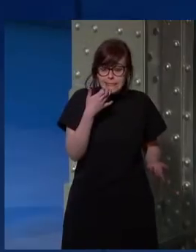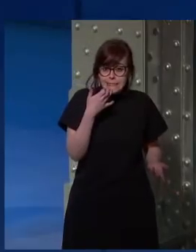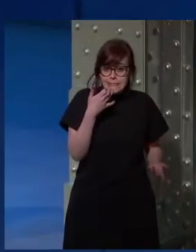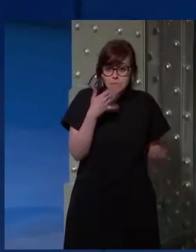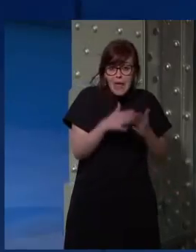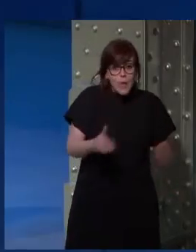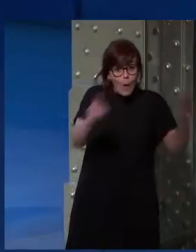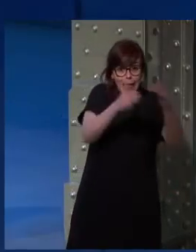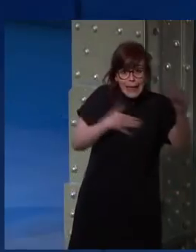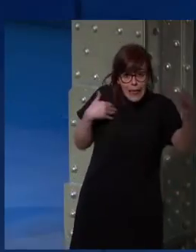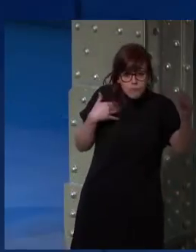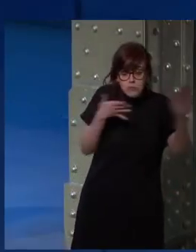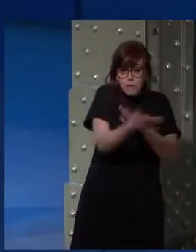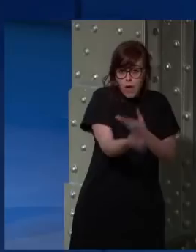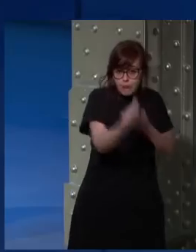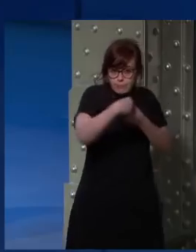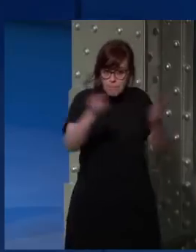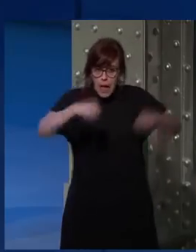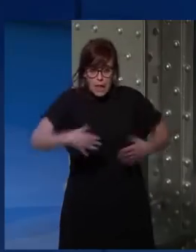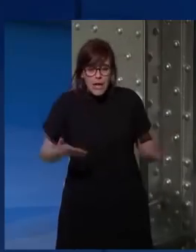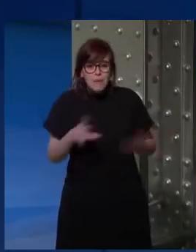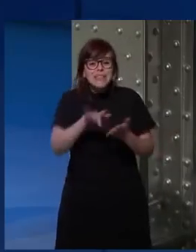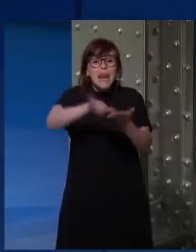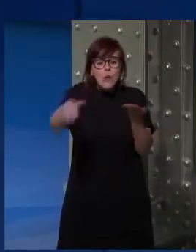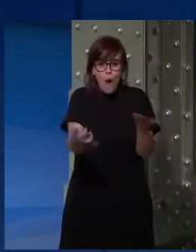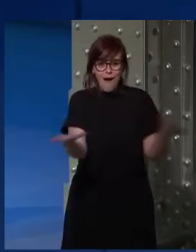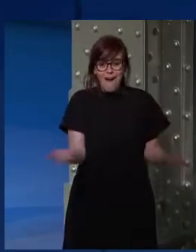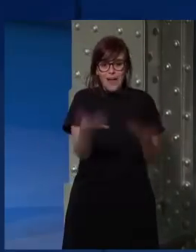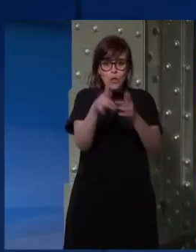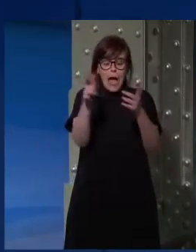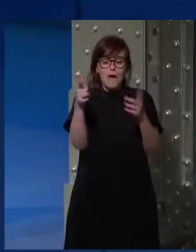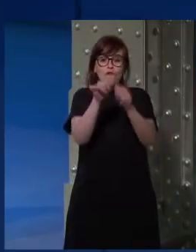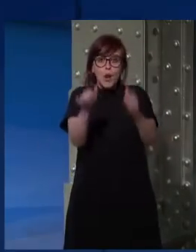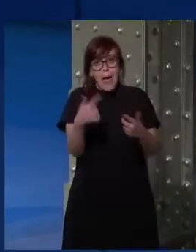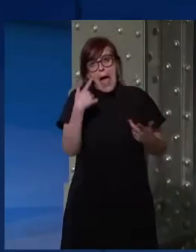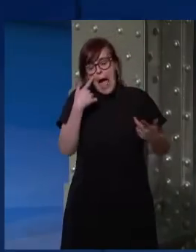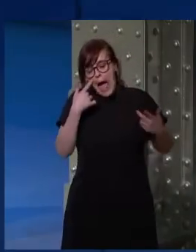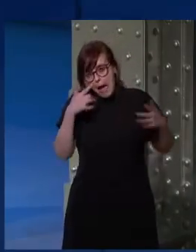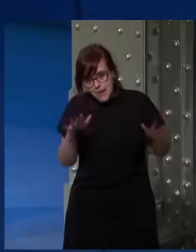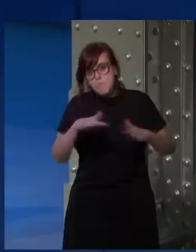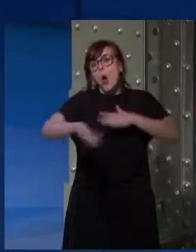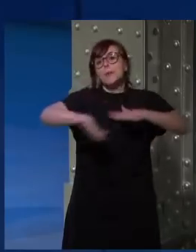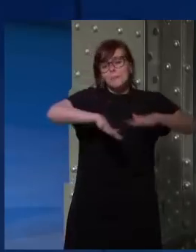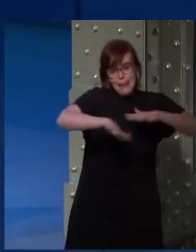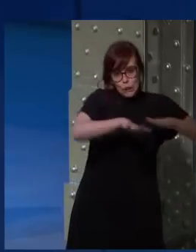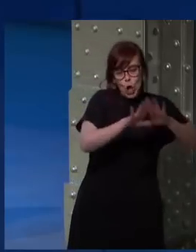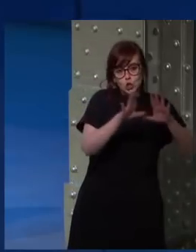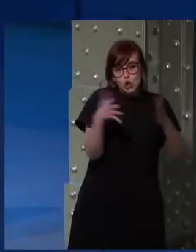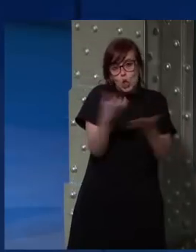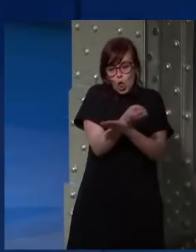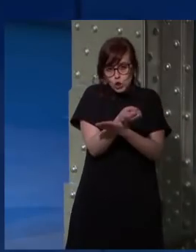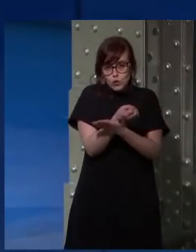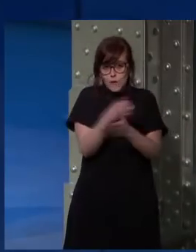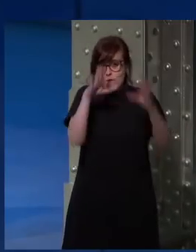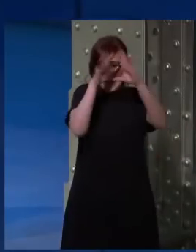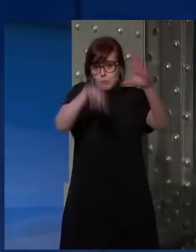la igualdad, ¿no? Estamos hablando de lenguaje, no estamos, es verdad que en todos los movimientos y en el feminismo pues